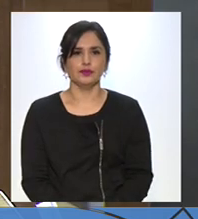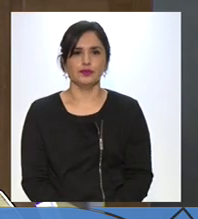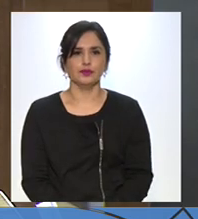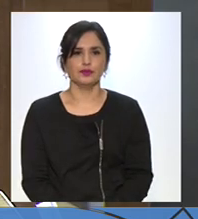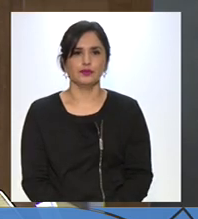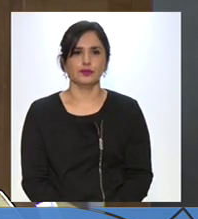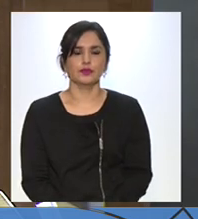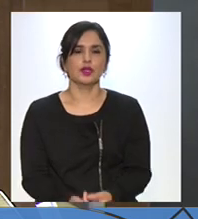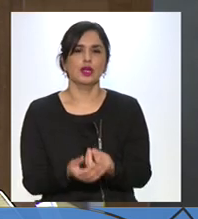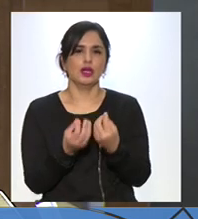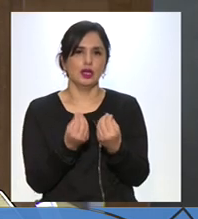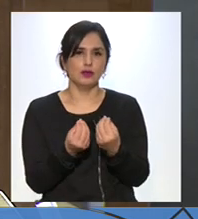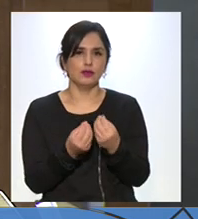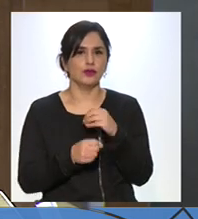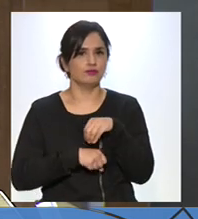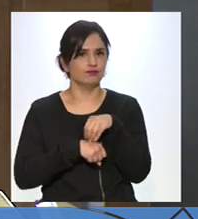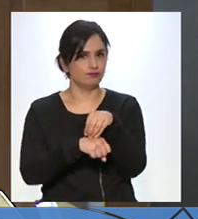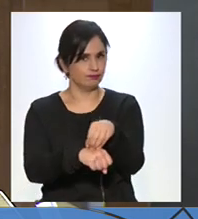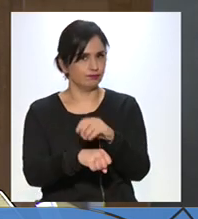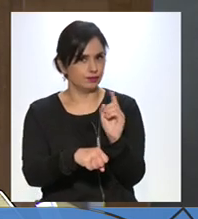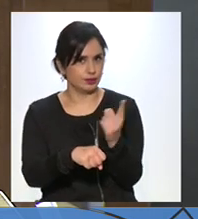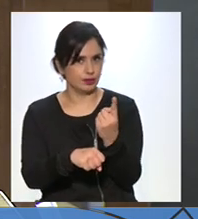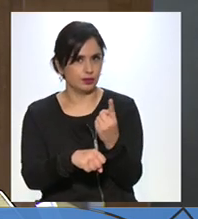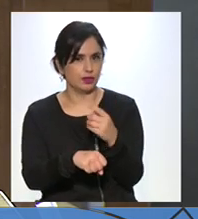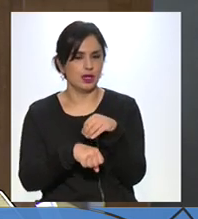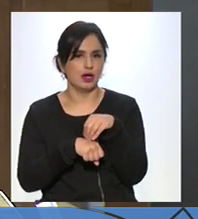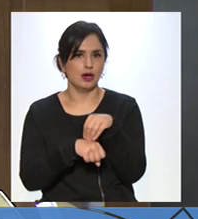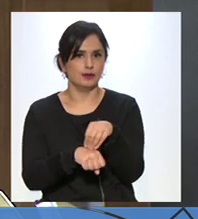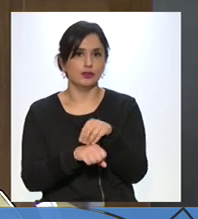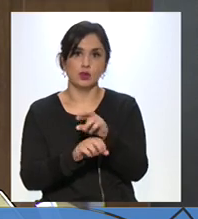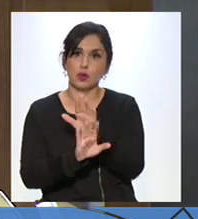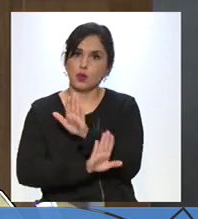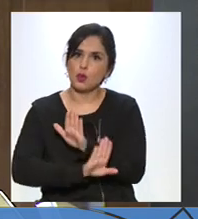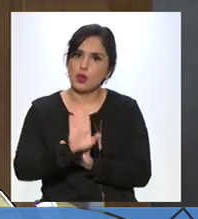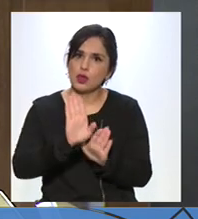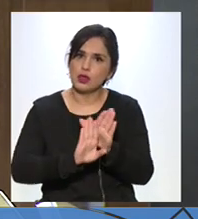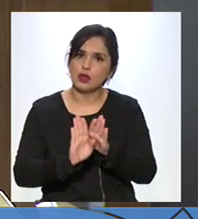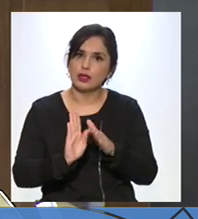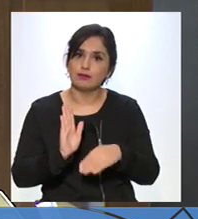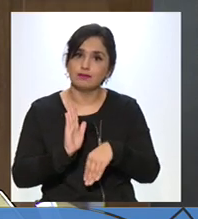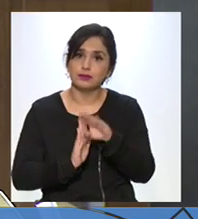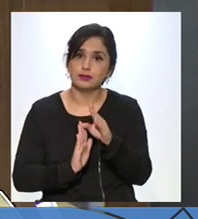al colocar una alerta, una primera alerta grande diciendo, ojo, aquí la inflación